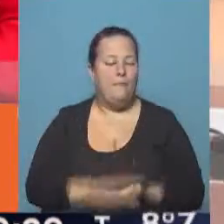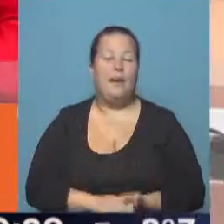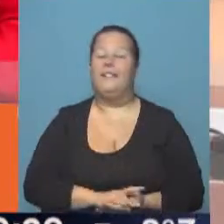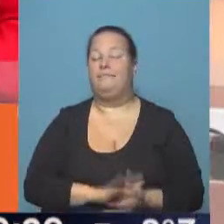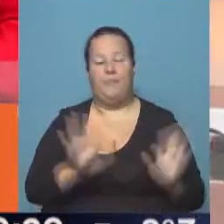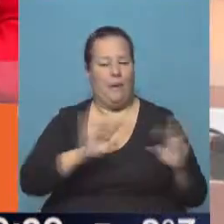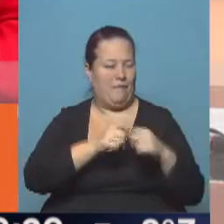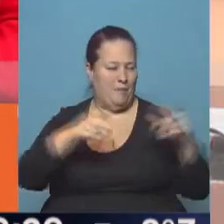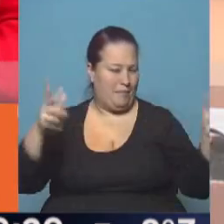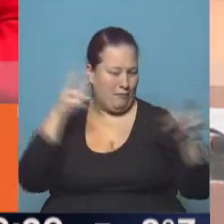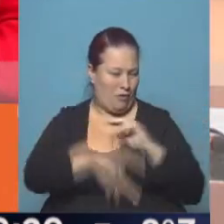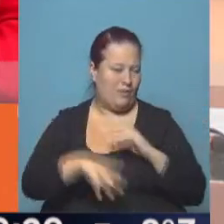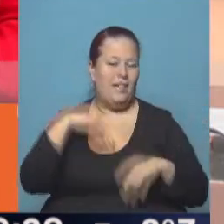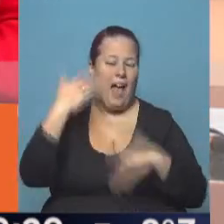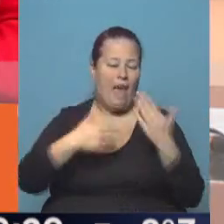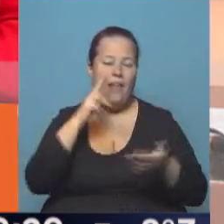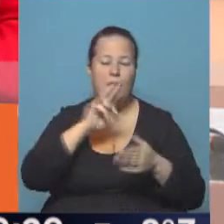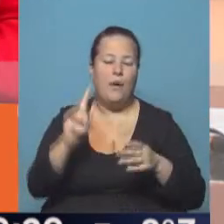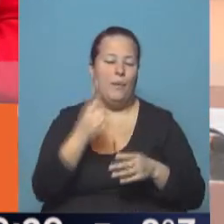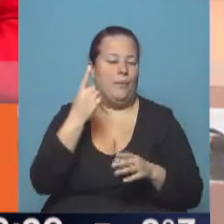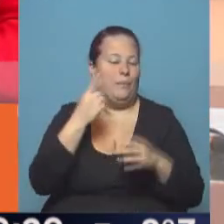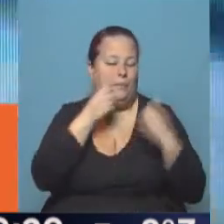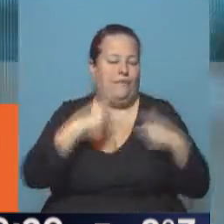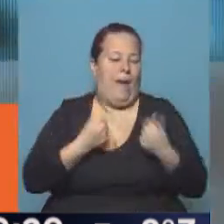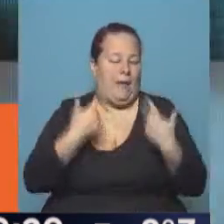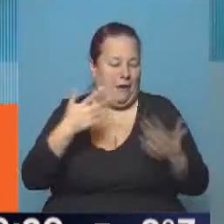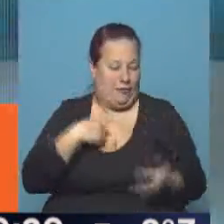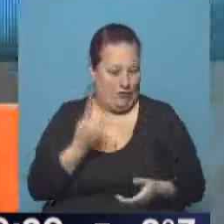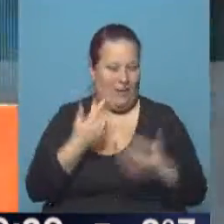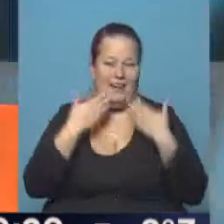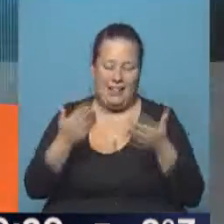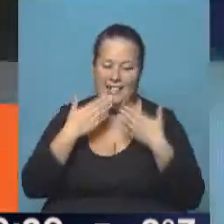bueno, no siga creciendo, que cada vez las mujeres se autovaliden más. Gracias. Gracias a ustedes.